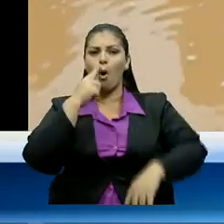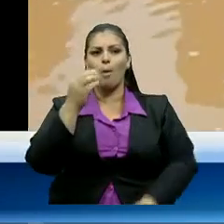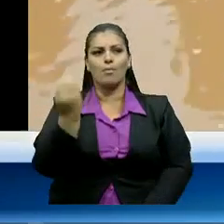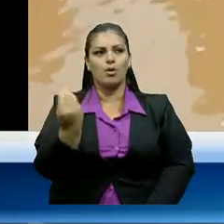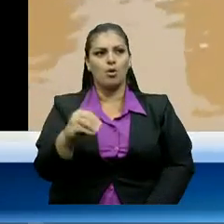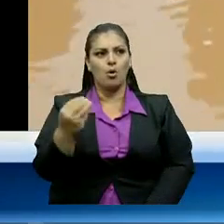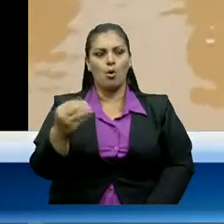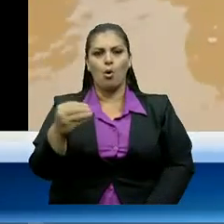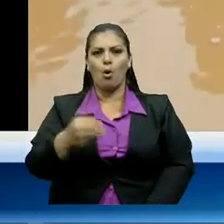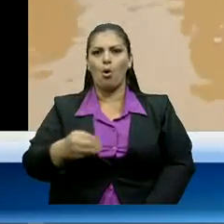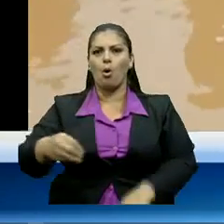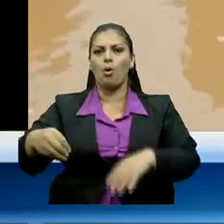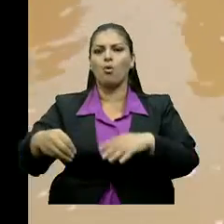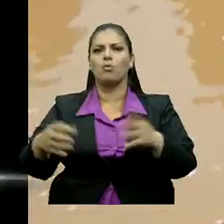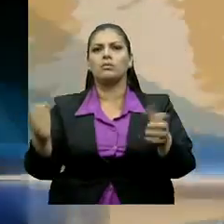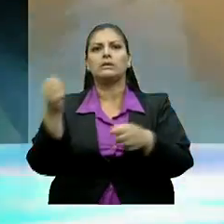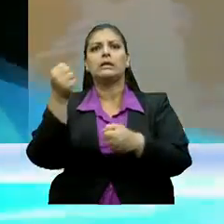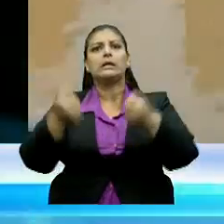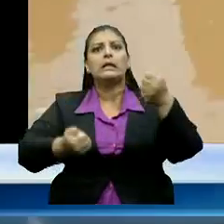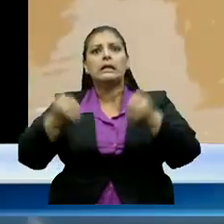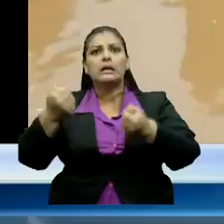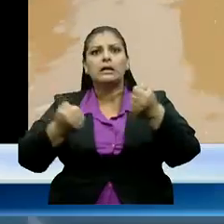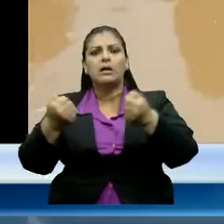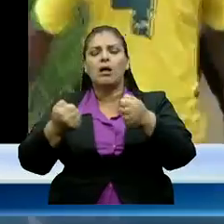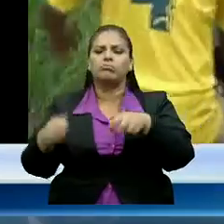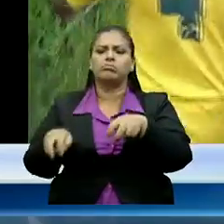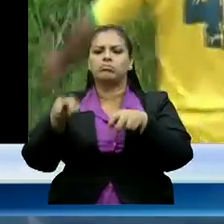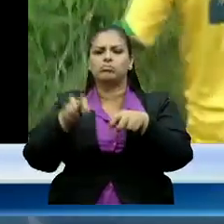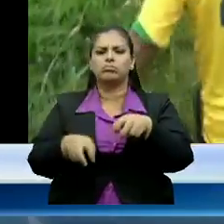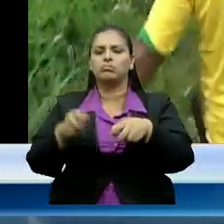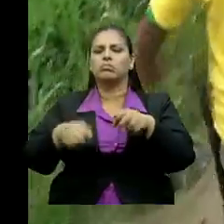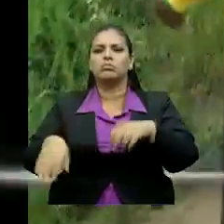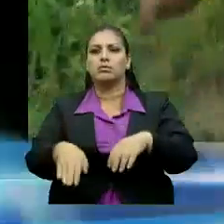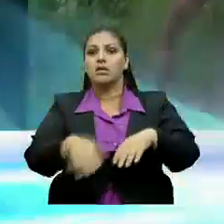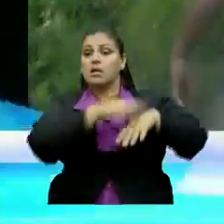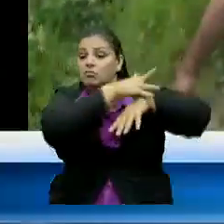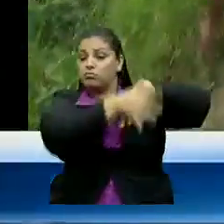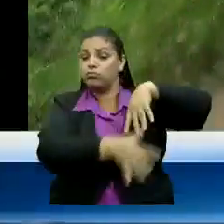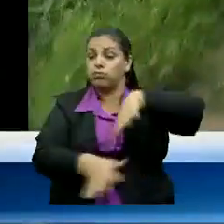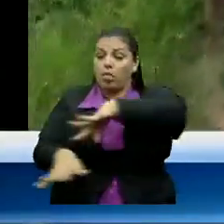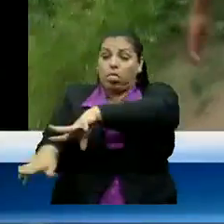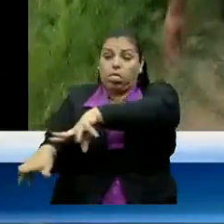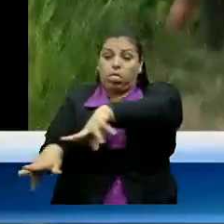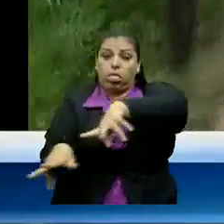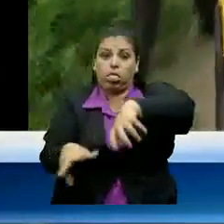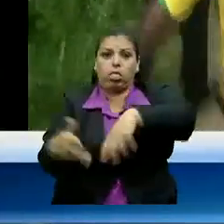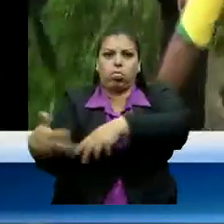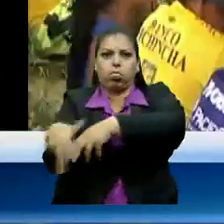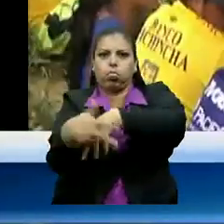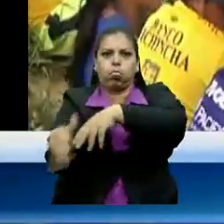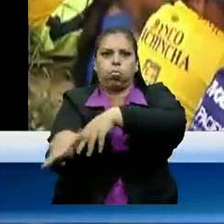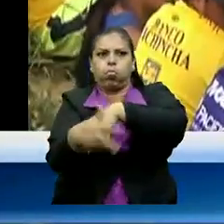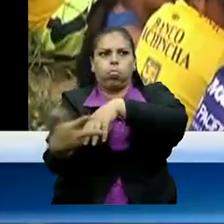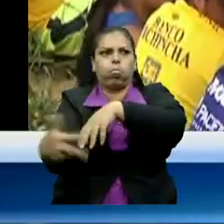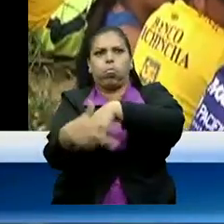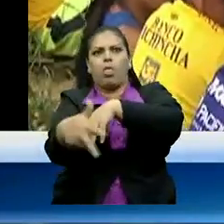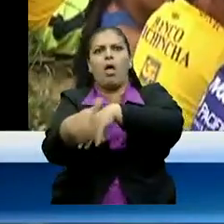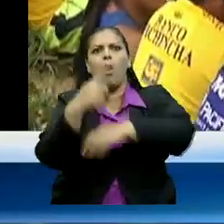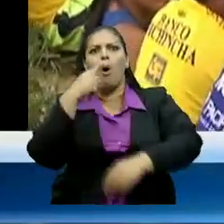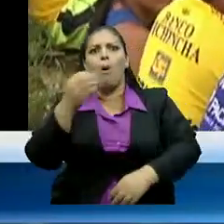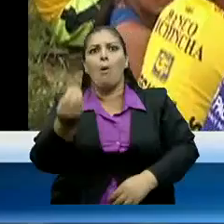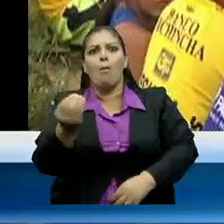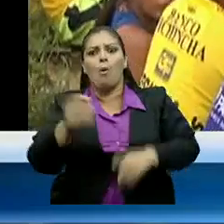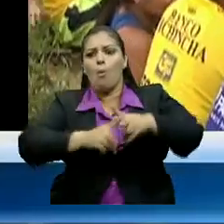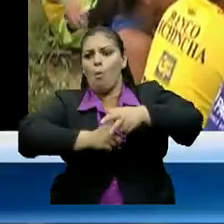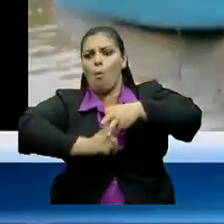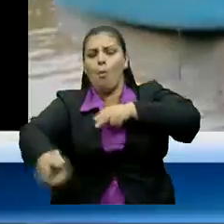ha avanzado a salir del vehículo al momento de que empezó a ser arrastrado. El adolescente se encontraba junto a otras personas, quienes al percatarse de la